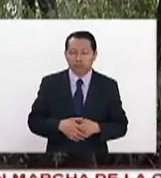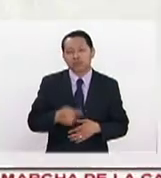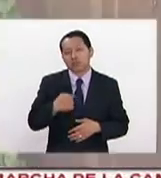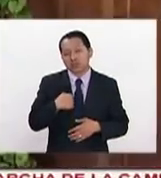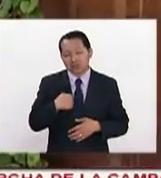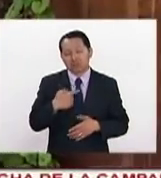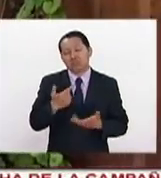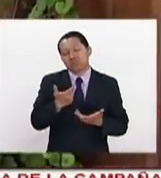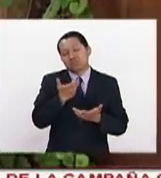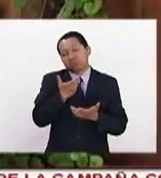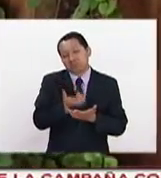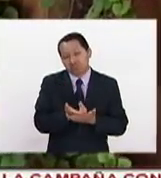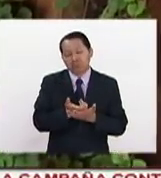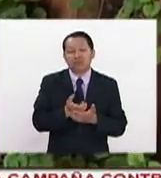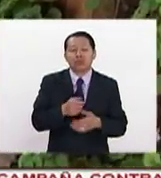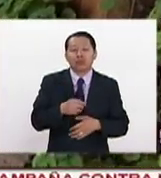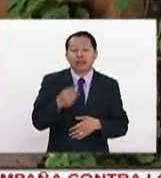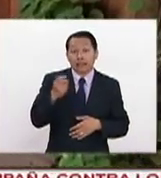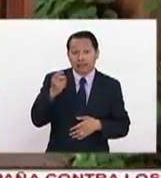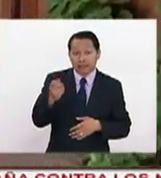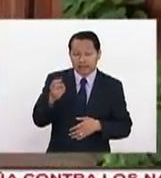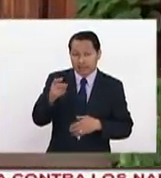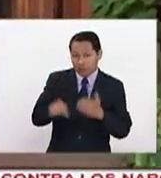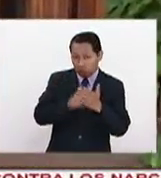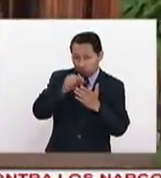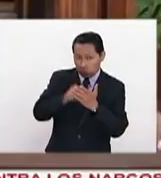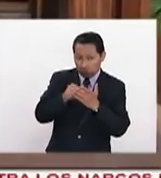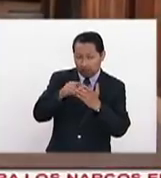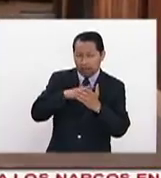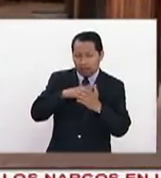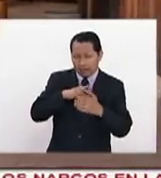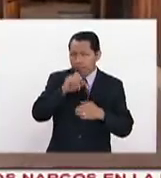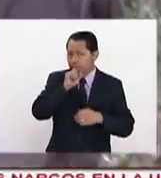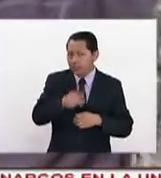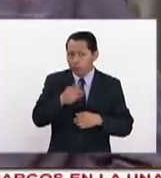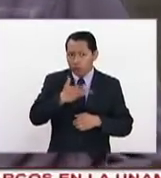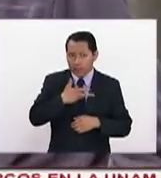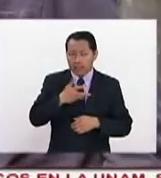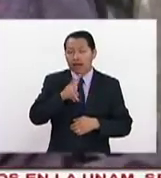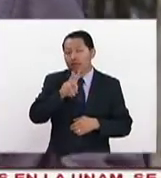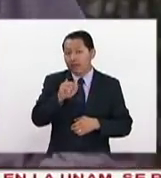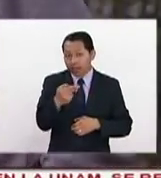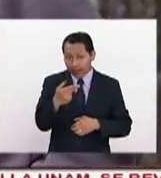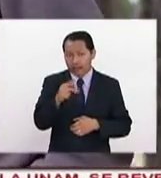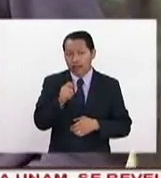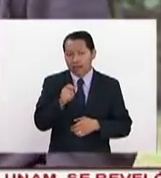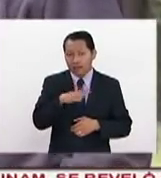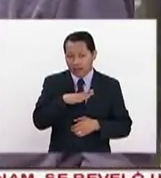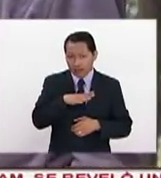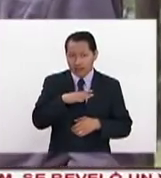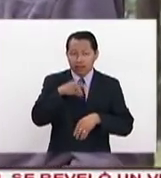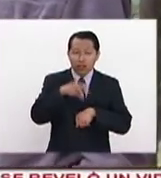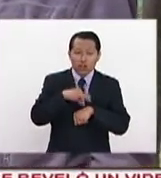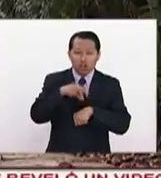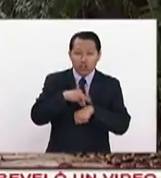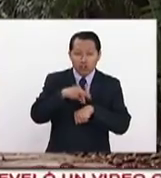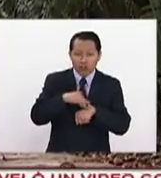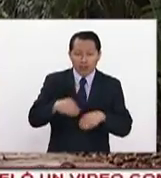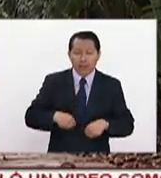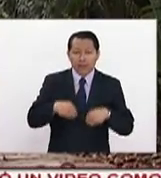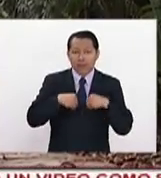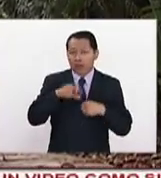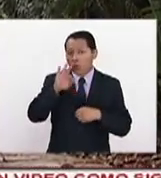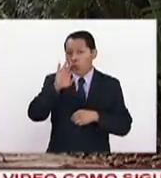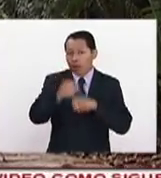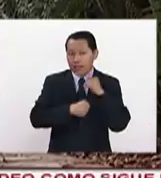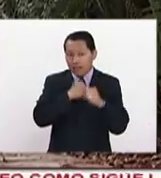relajarme. Ermita Jusco es un refugio para aquellos infectados por VIH, dirigido por René García, un médico que ha vivido 40